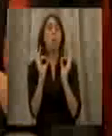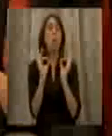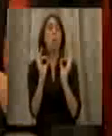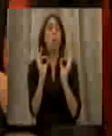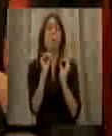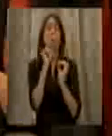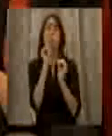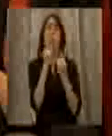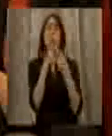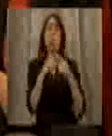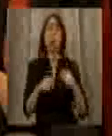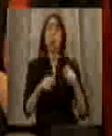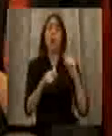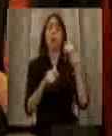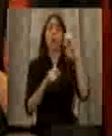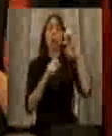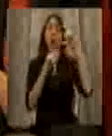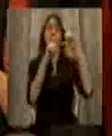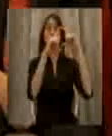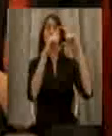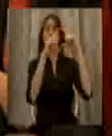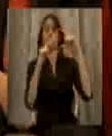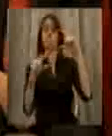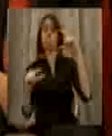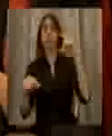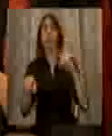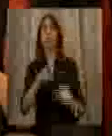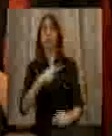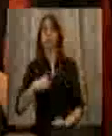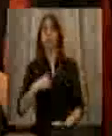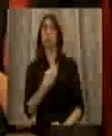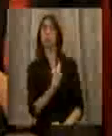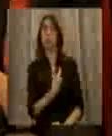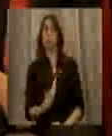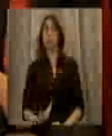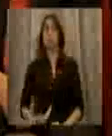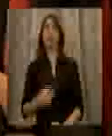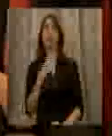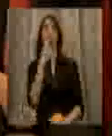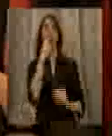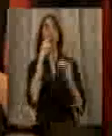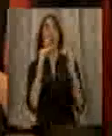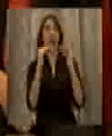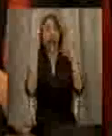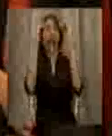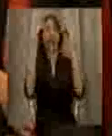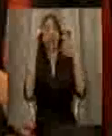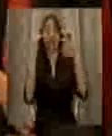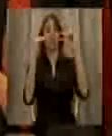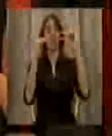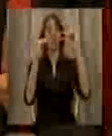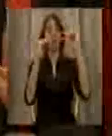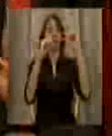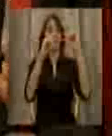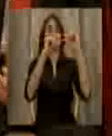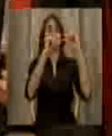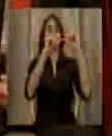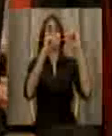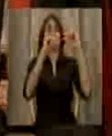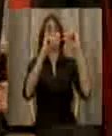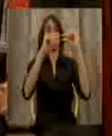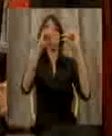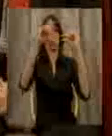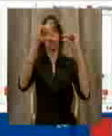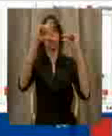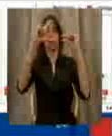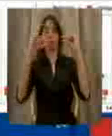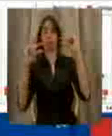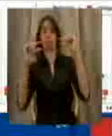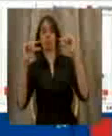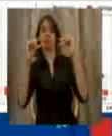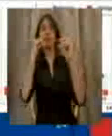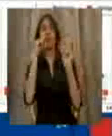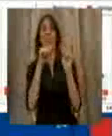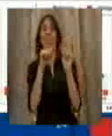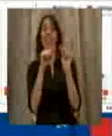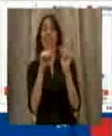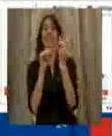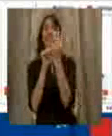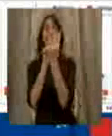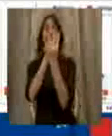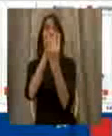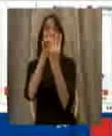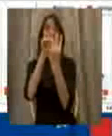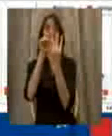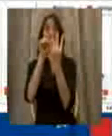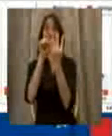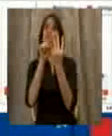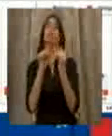pobreza en nuestro gobierno. Y miren el gráfico de más arriba. El gráfico de más arriba muestra un